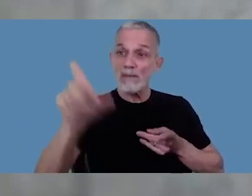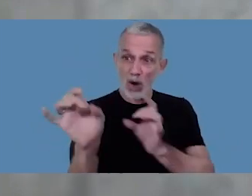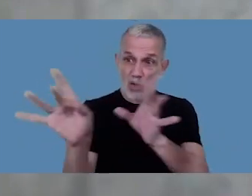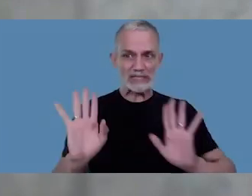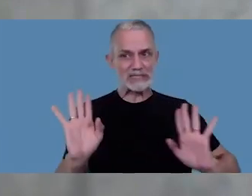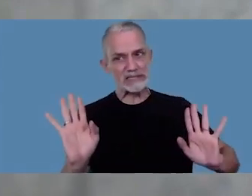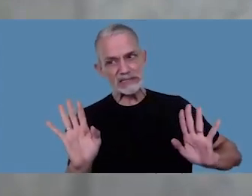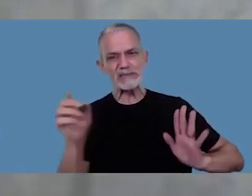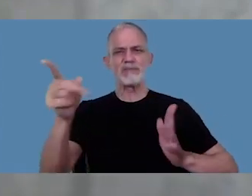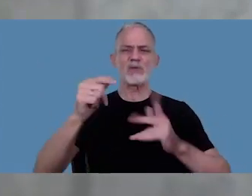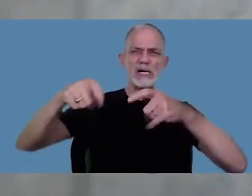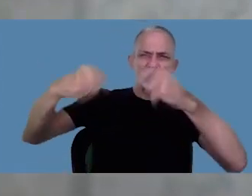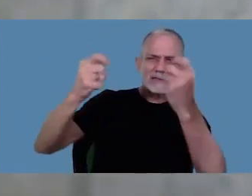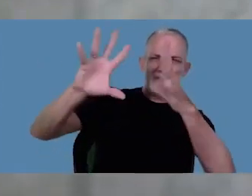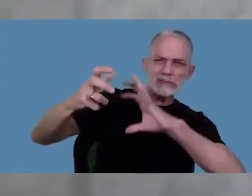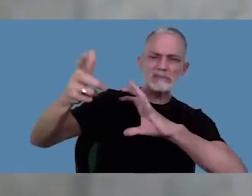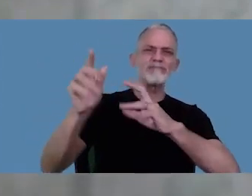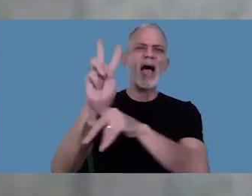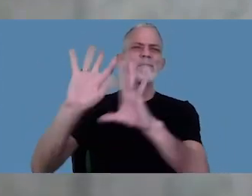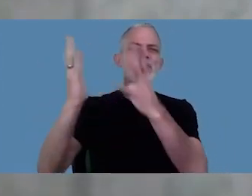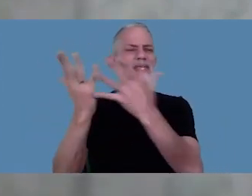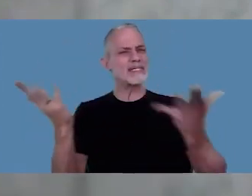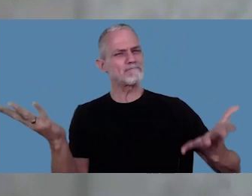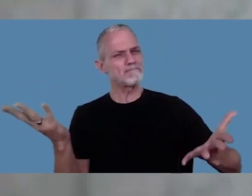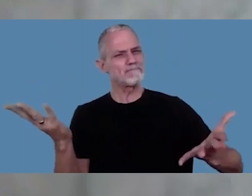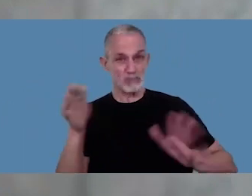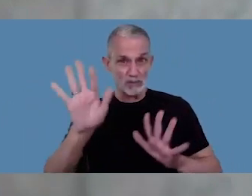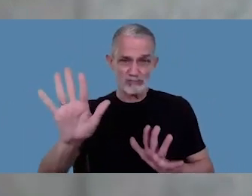que está perjudicando al ambiente, obviamente que